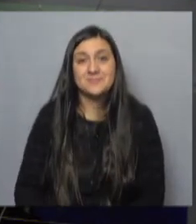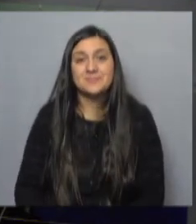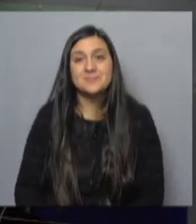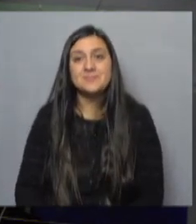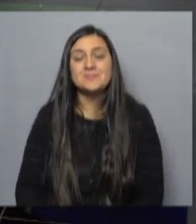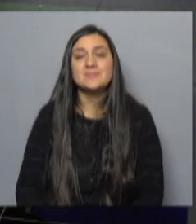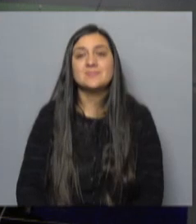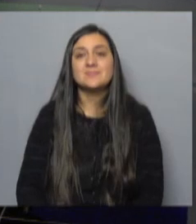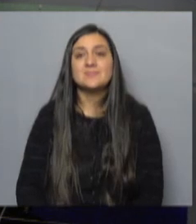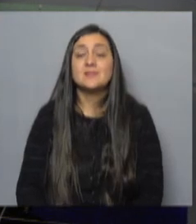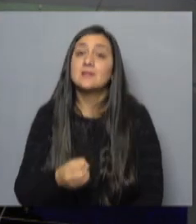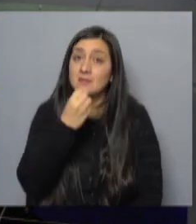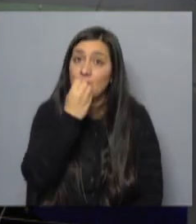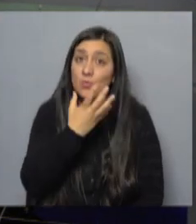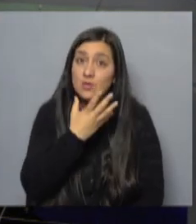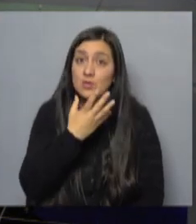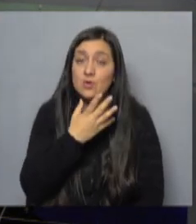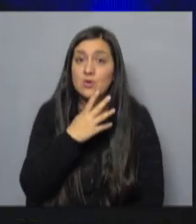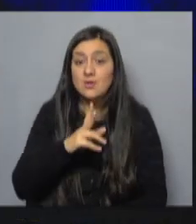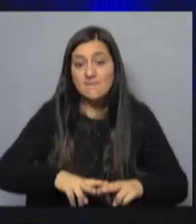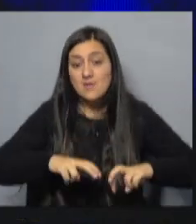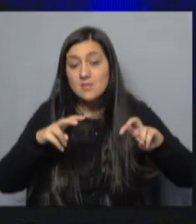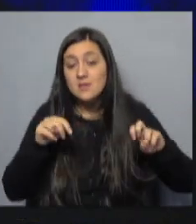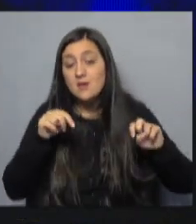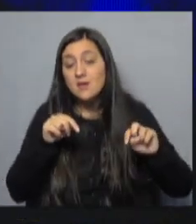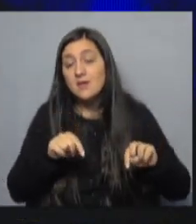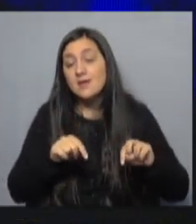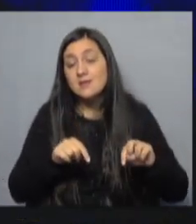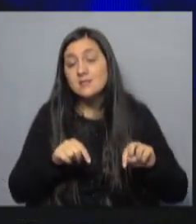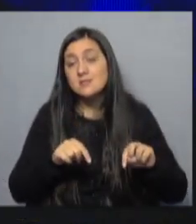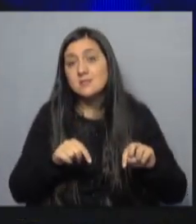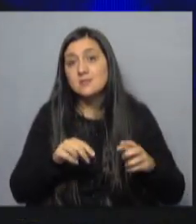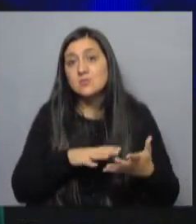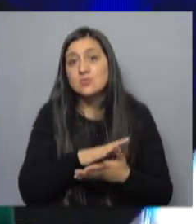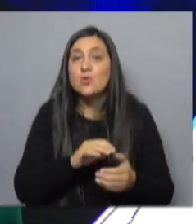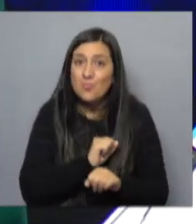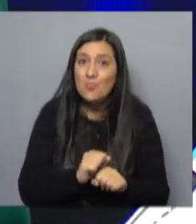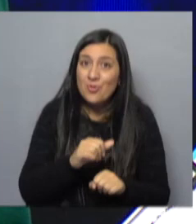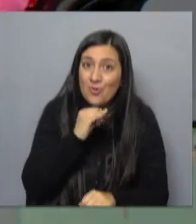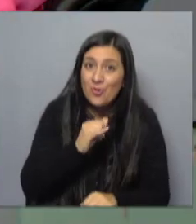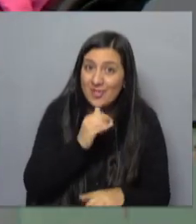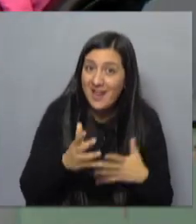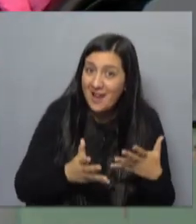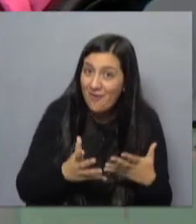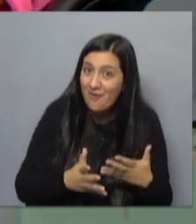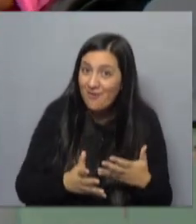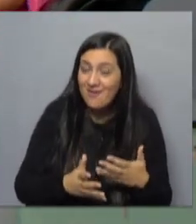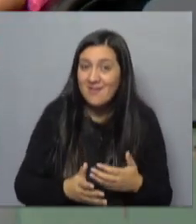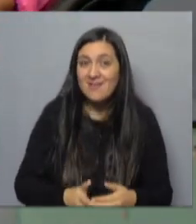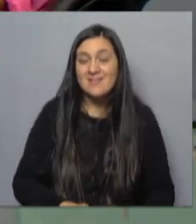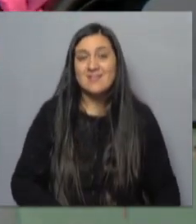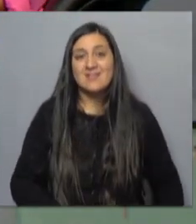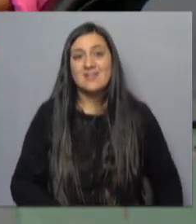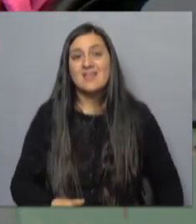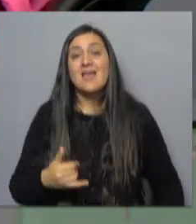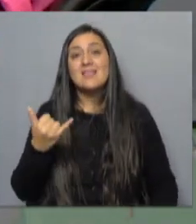para contarnos, está bueno también explorar ese costado de tu persona. Bueno, eso mismo, dale. Bueno, eso te iba a decir, porque pará, tenés